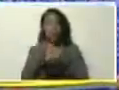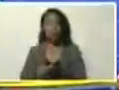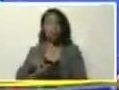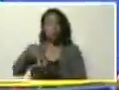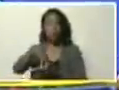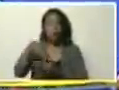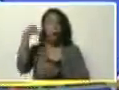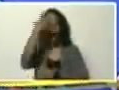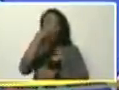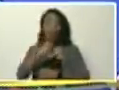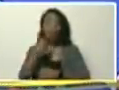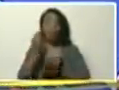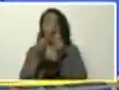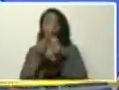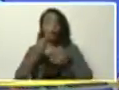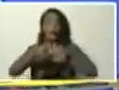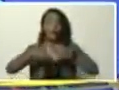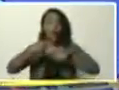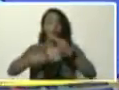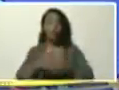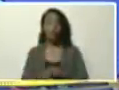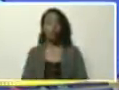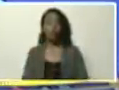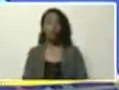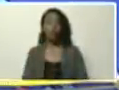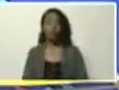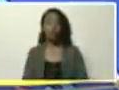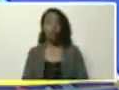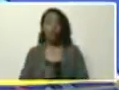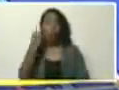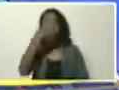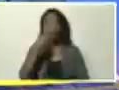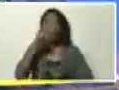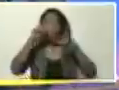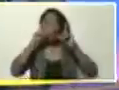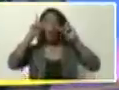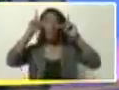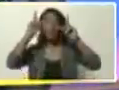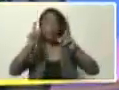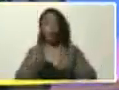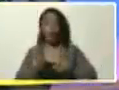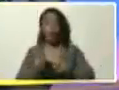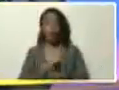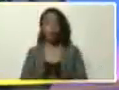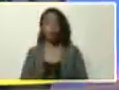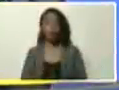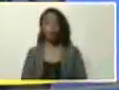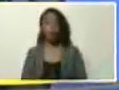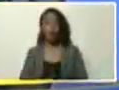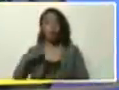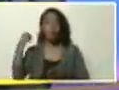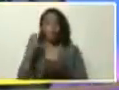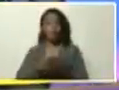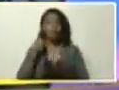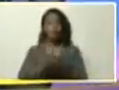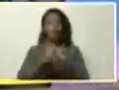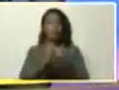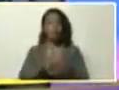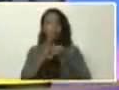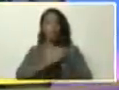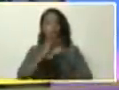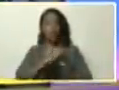muy joven como revolucionario, joven profesional, luchador social,